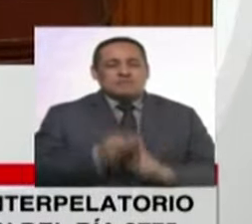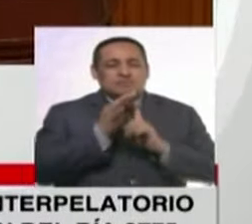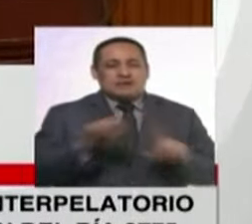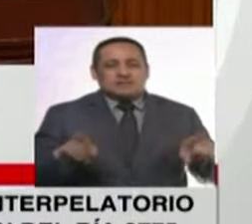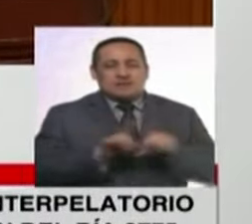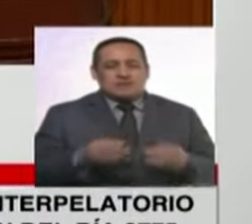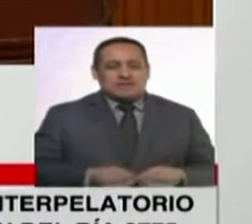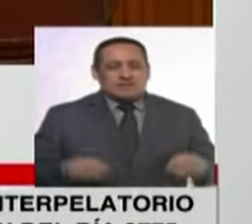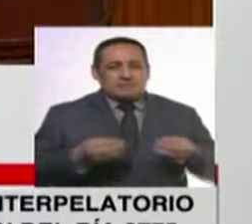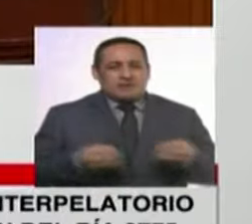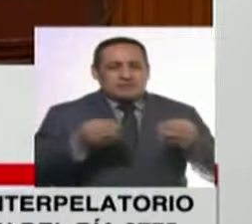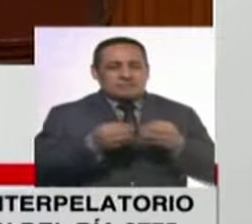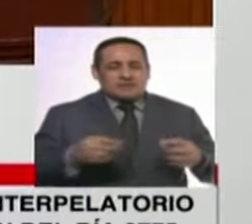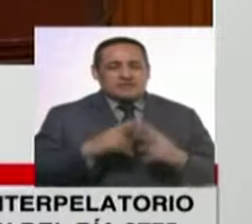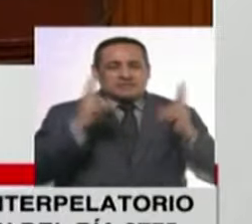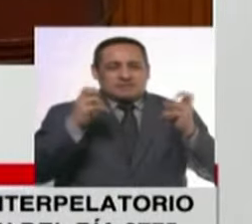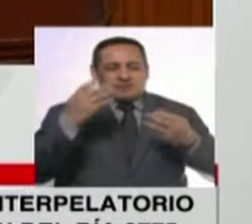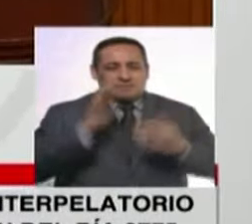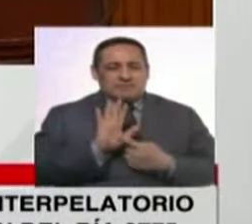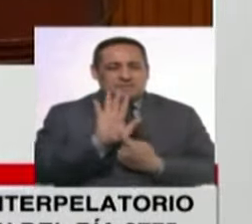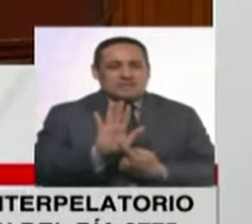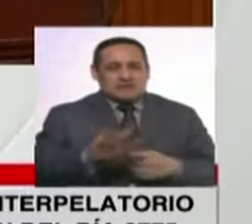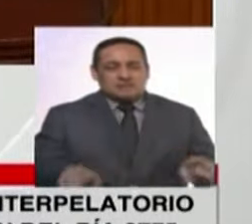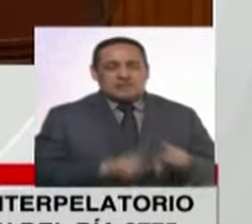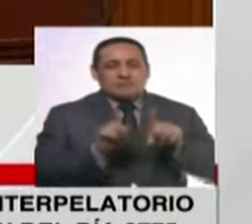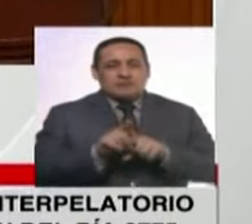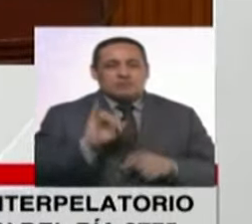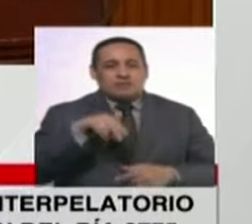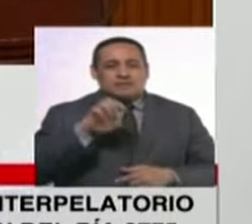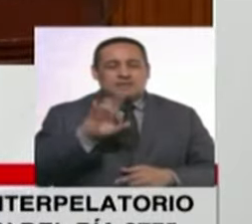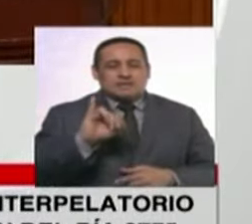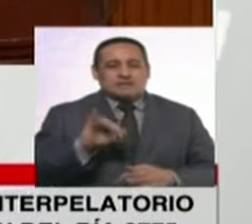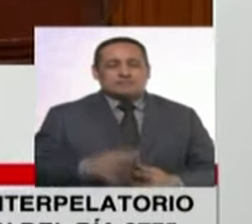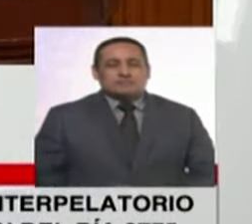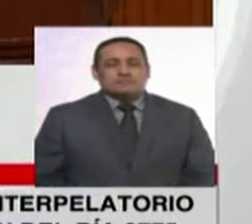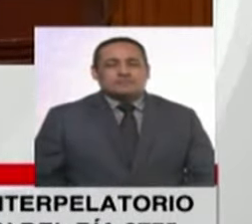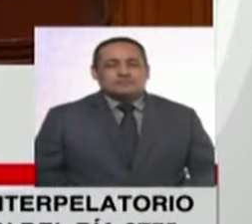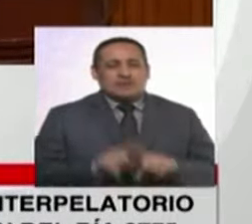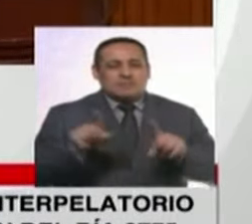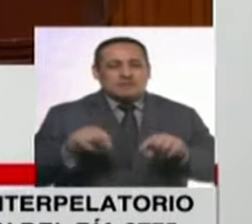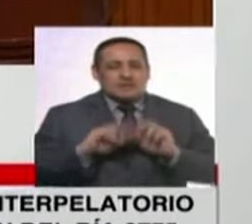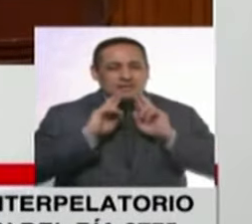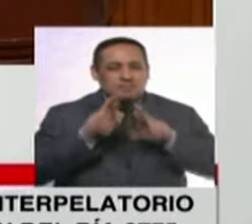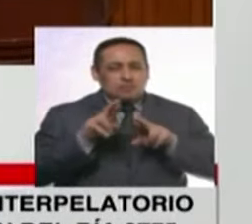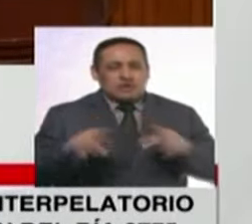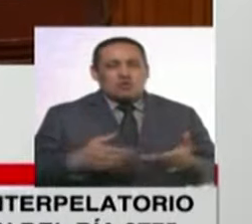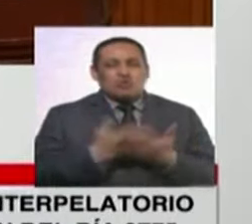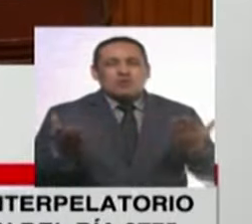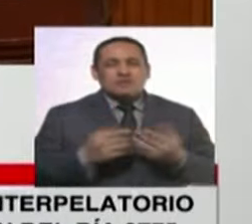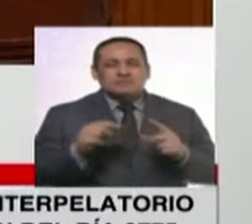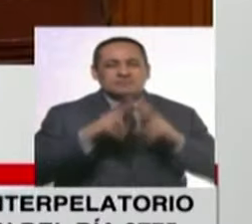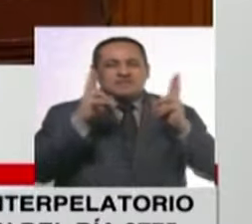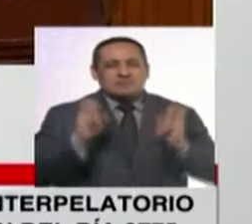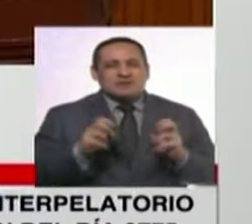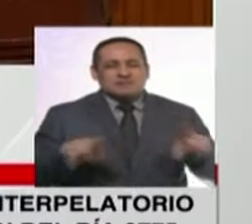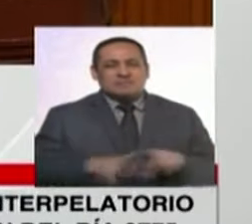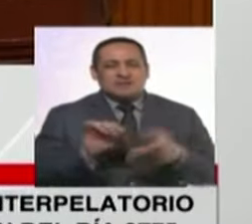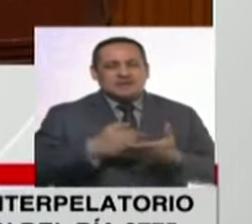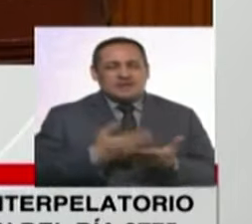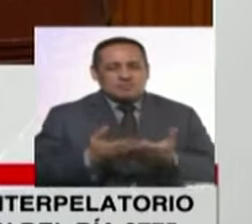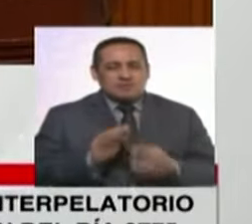en el incremento en las estadísticas presentadas por el inei para que diga usted Cuáles son los indicadores que